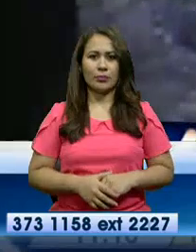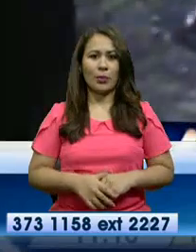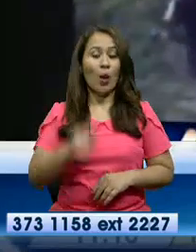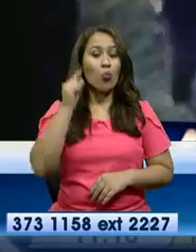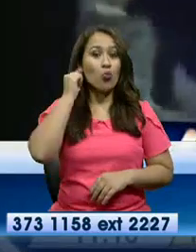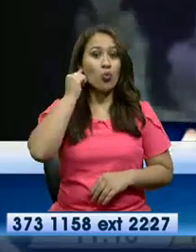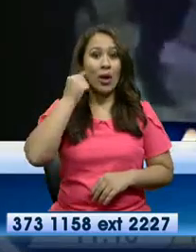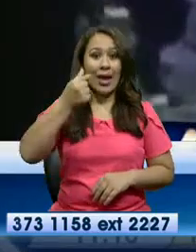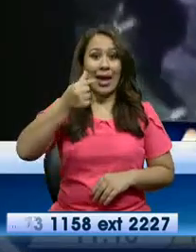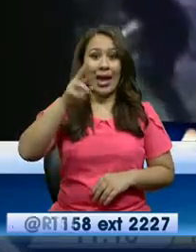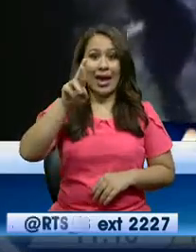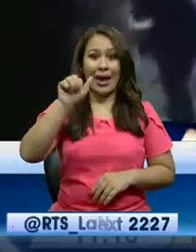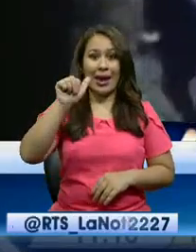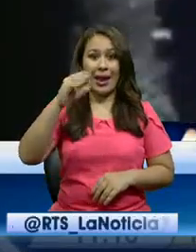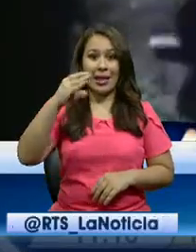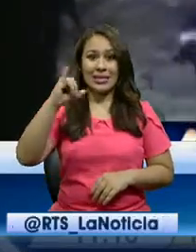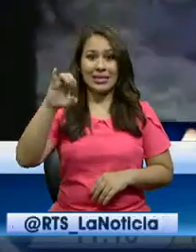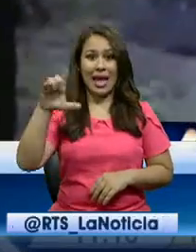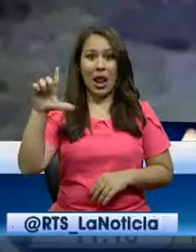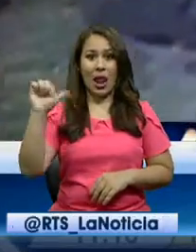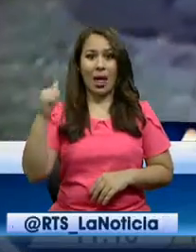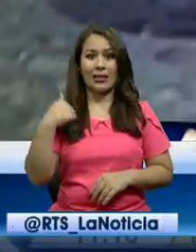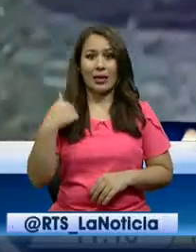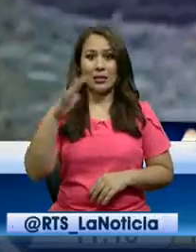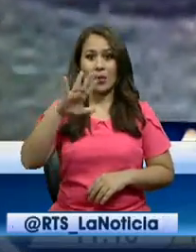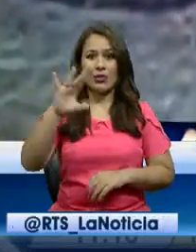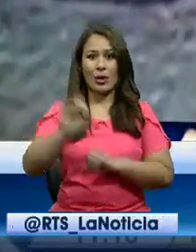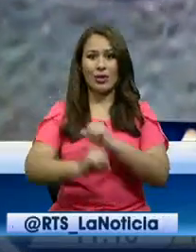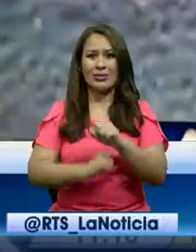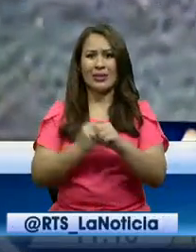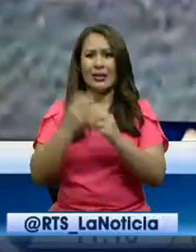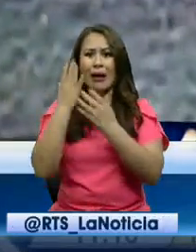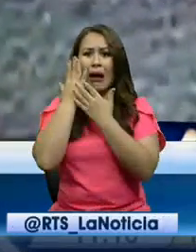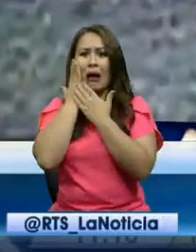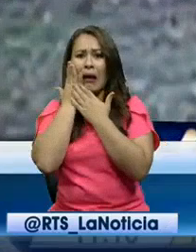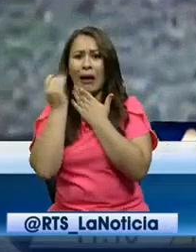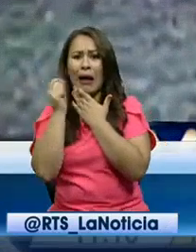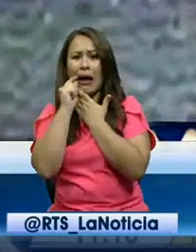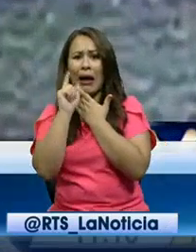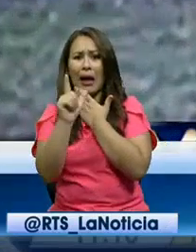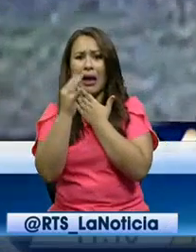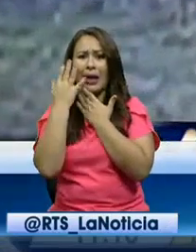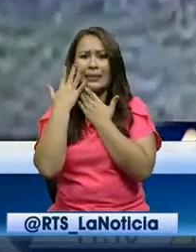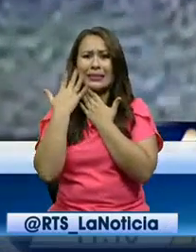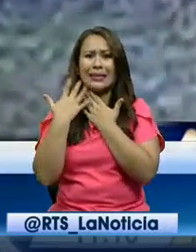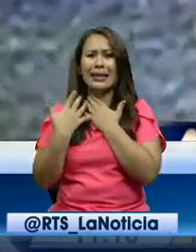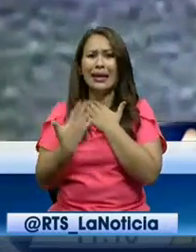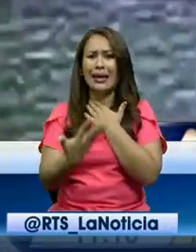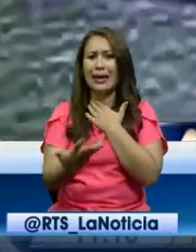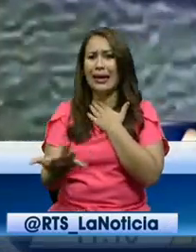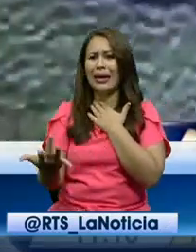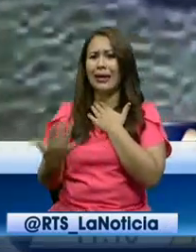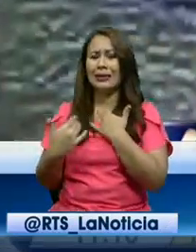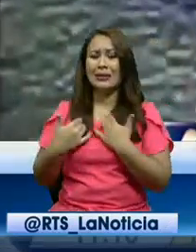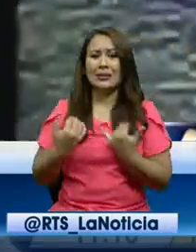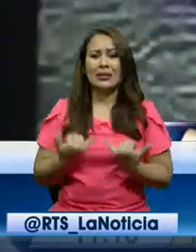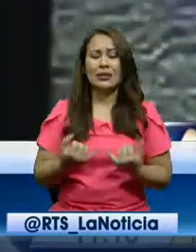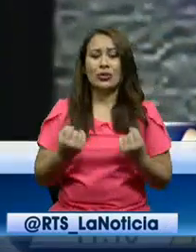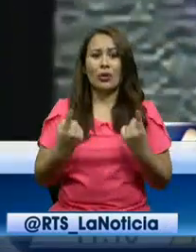Graciela Salazar Stoll, de 58 años, se recuesta sobre la pared, paralizada por la sangrienta escena de la que fue víctima.